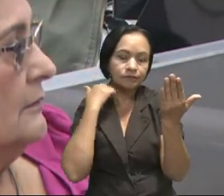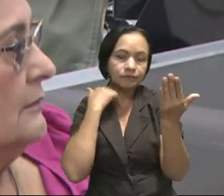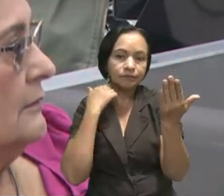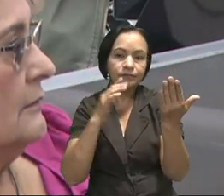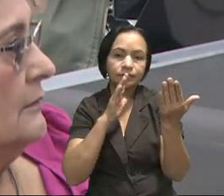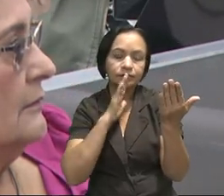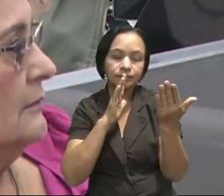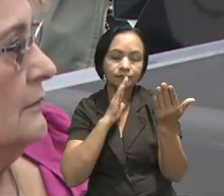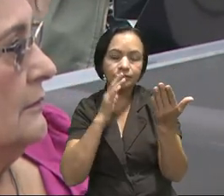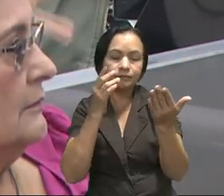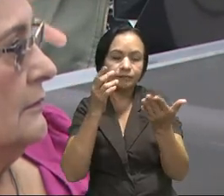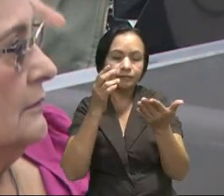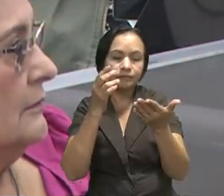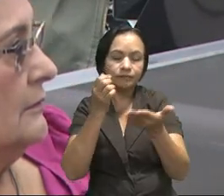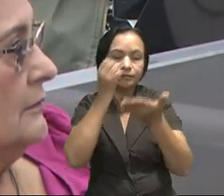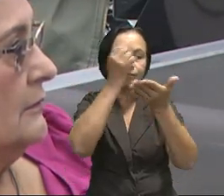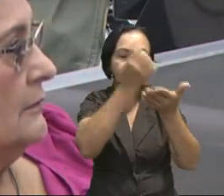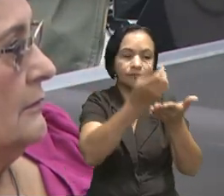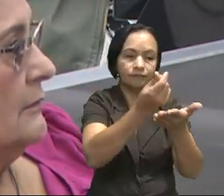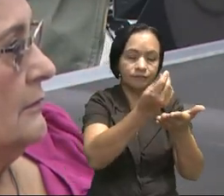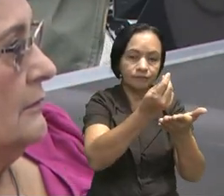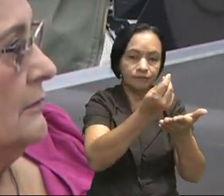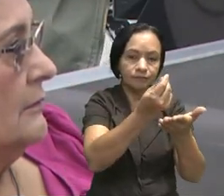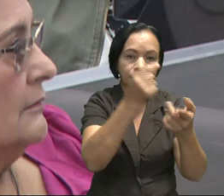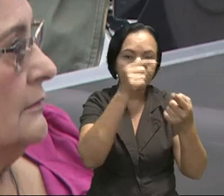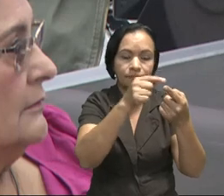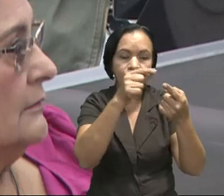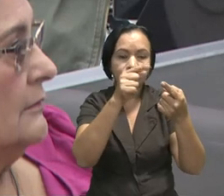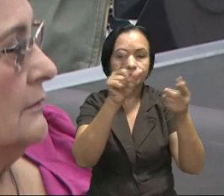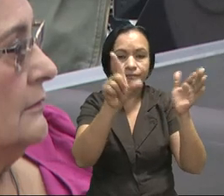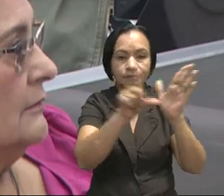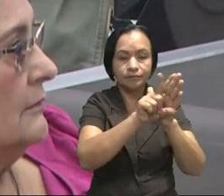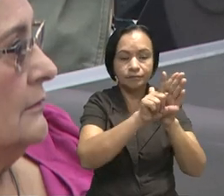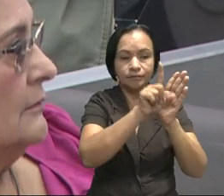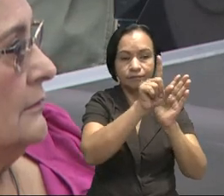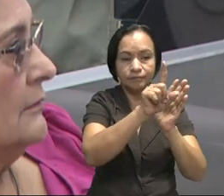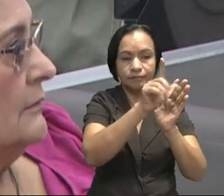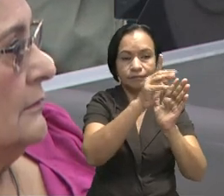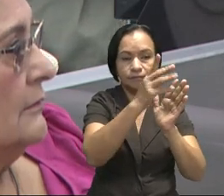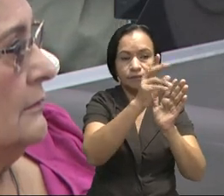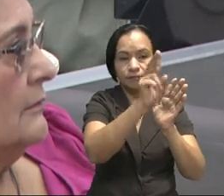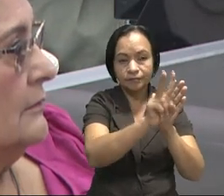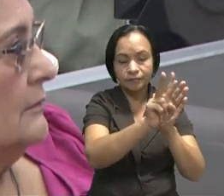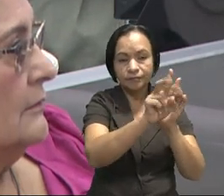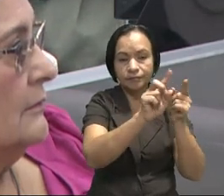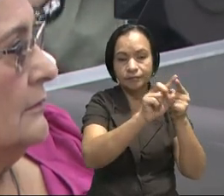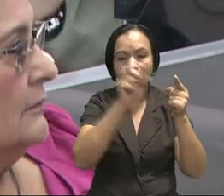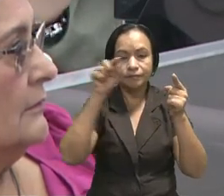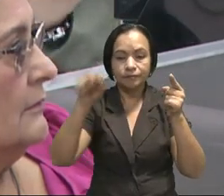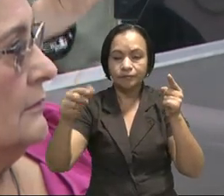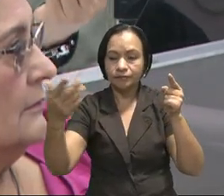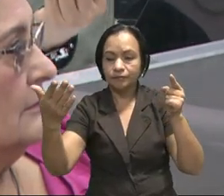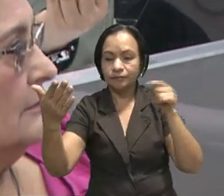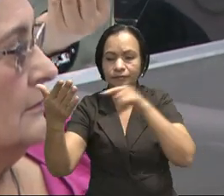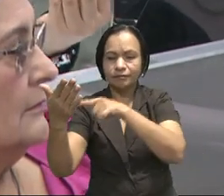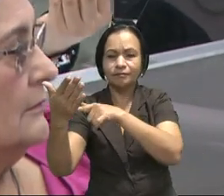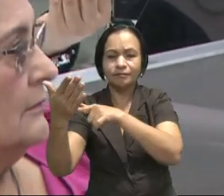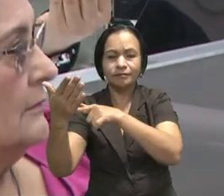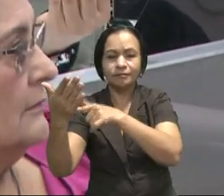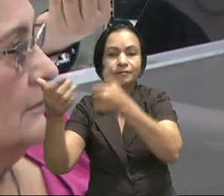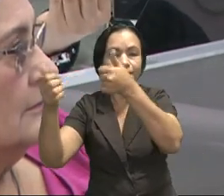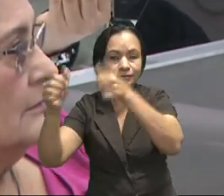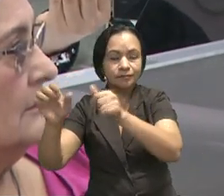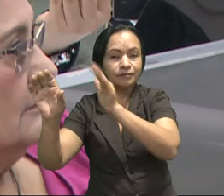de pensiones de gracia, tanto en el decreto ley de 1982 como en la